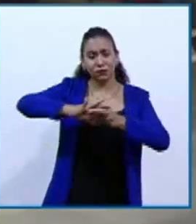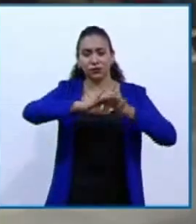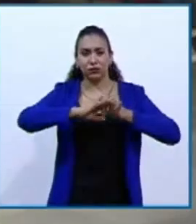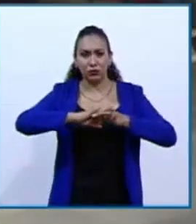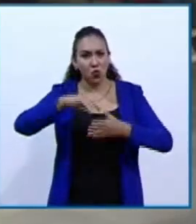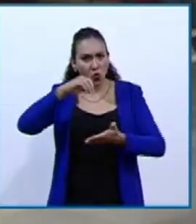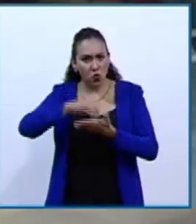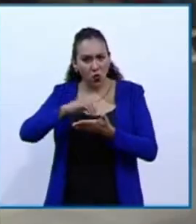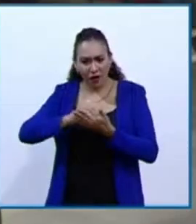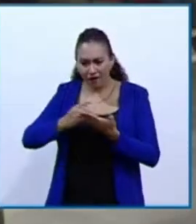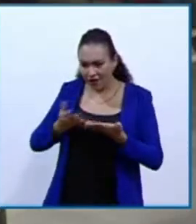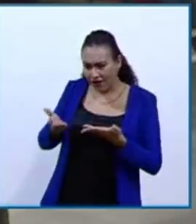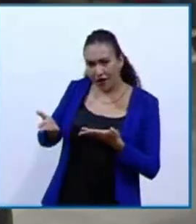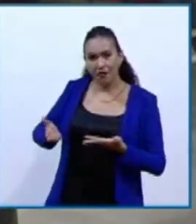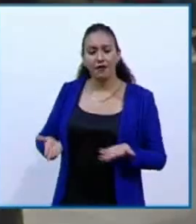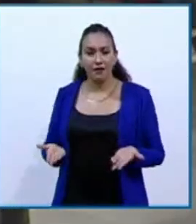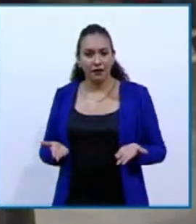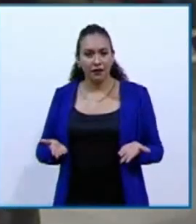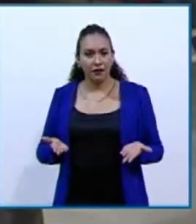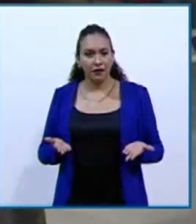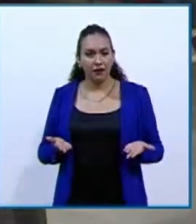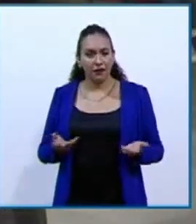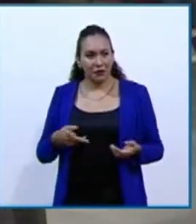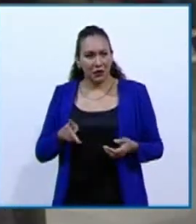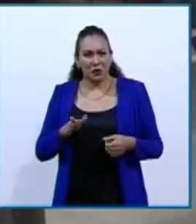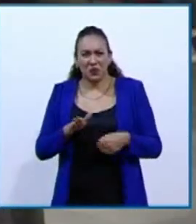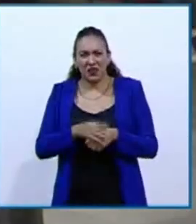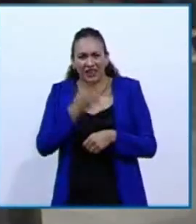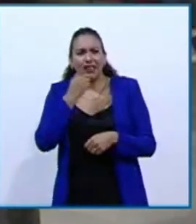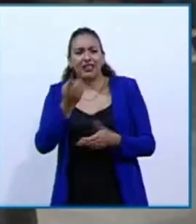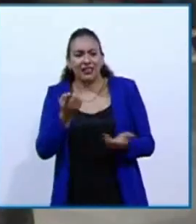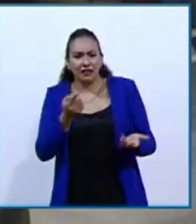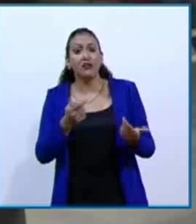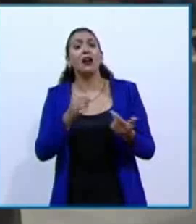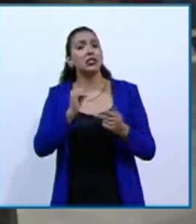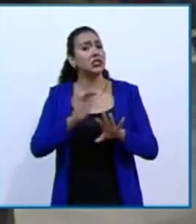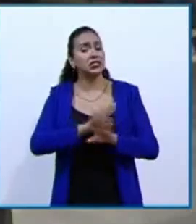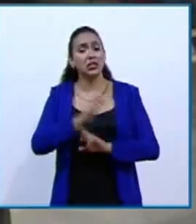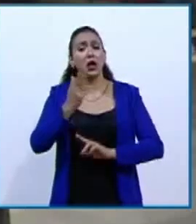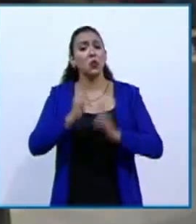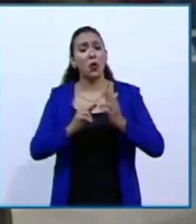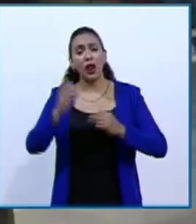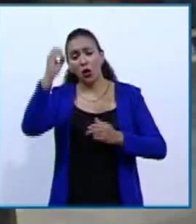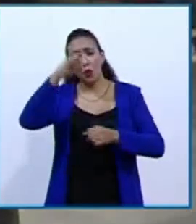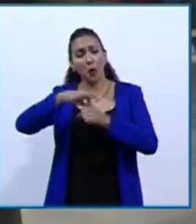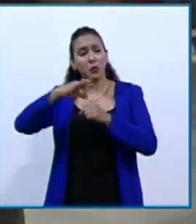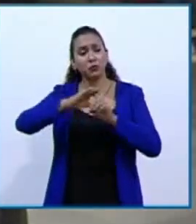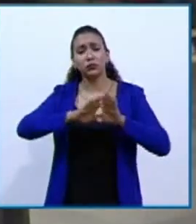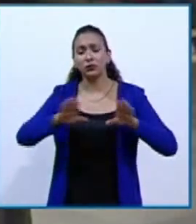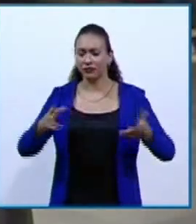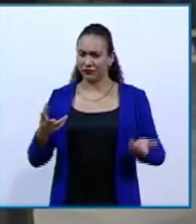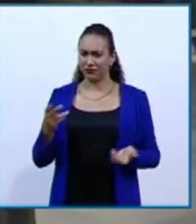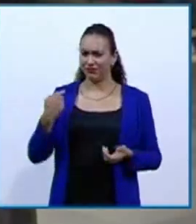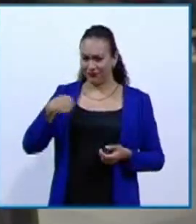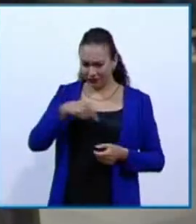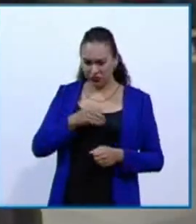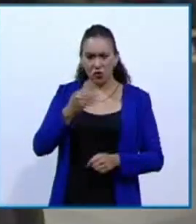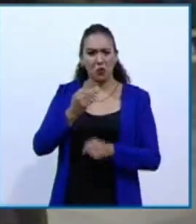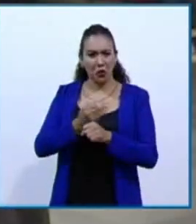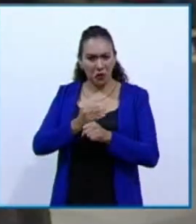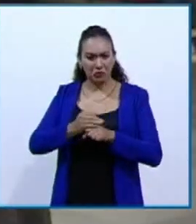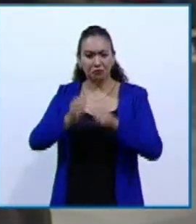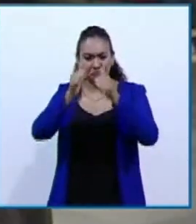legítima por la situación irregular que se ha producido con motivo de la reforma, estamos y